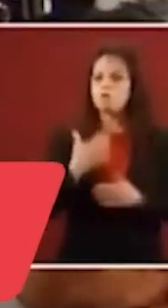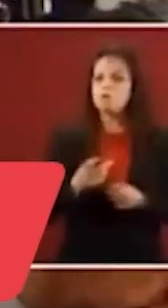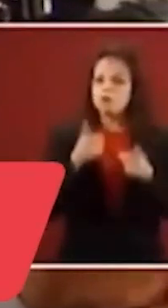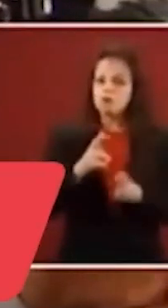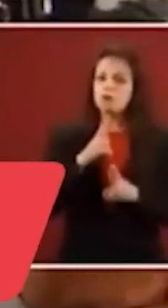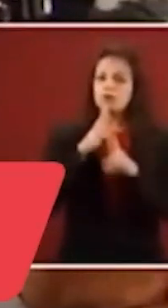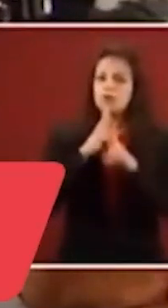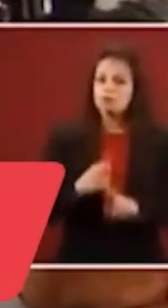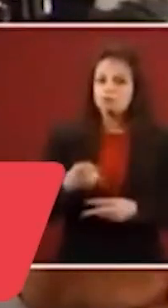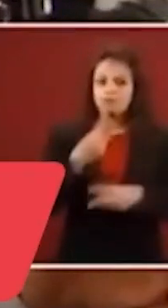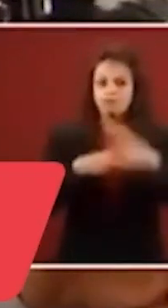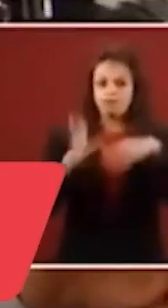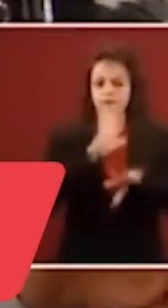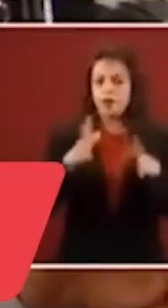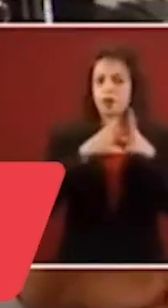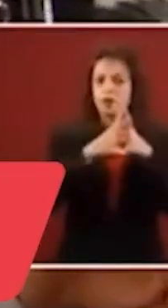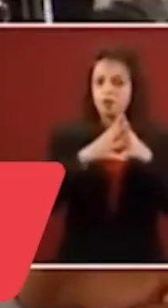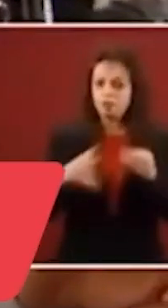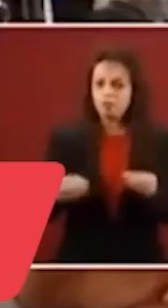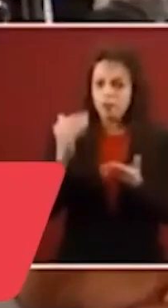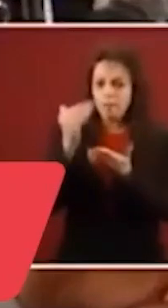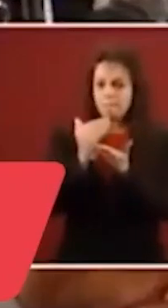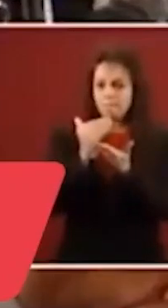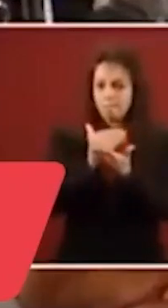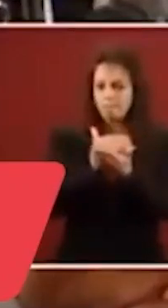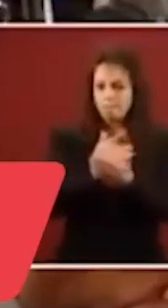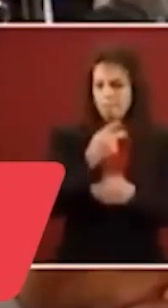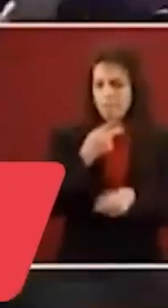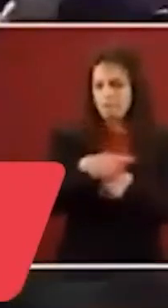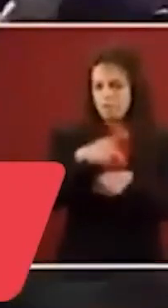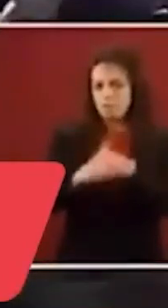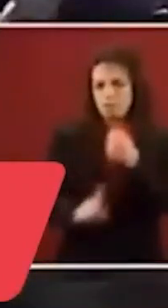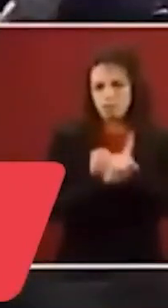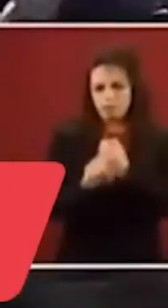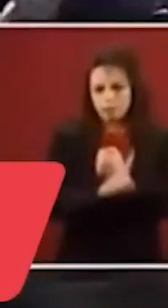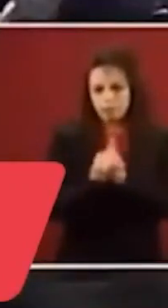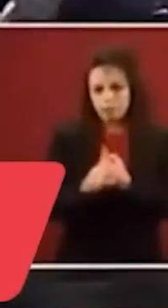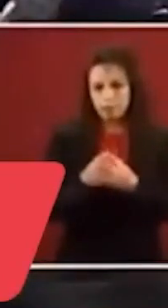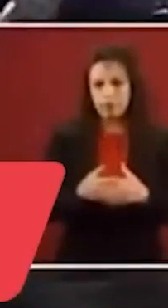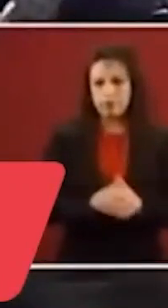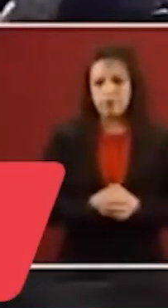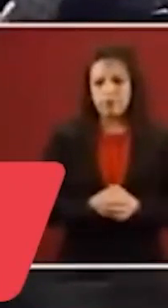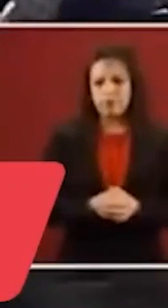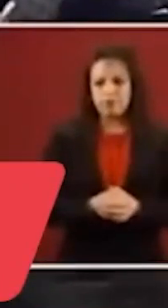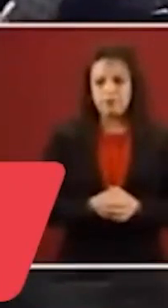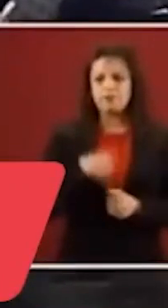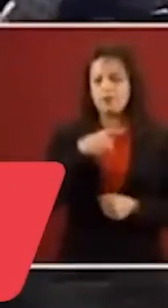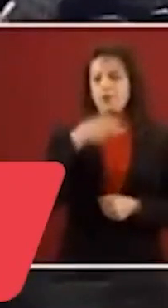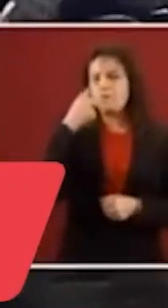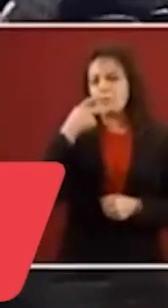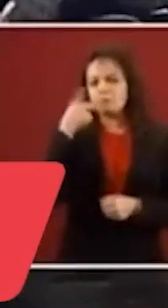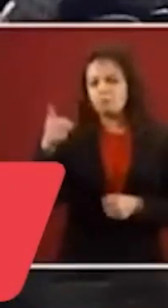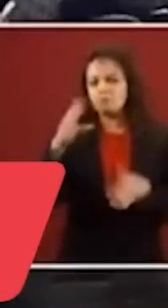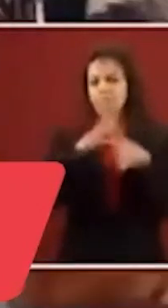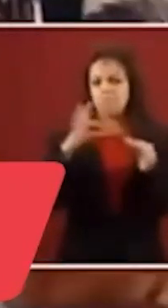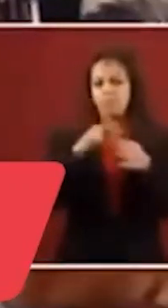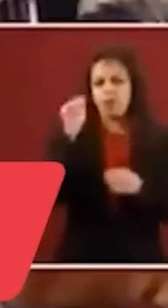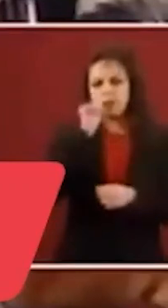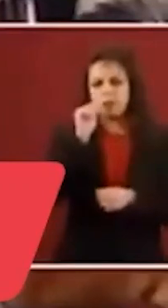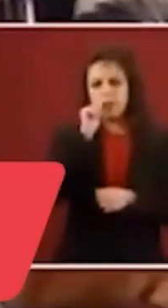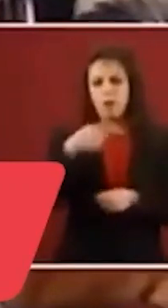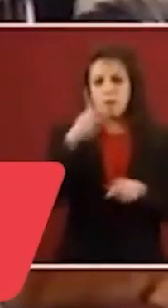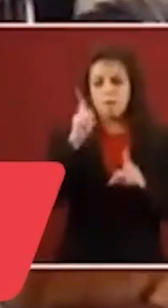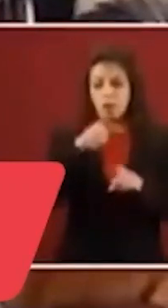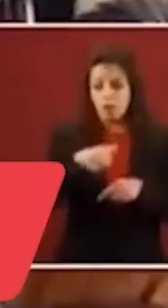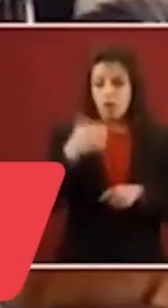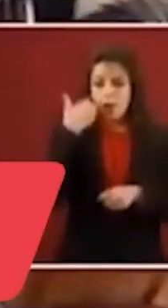Occidente. Pero ellos lo que quieren es destruir esos países que no están alineados a los intereses de Estados Unidos: